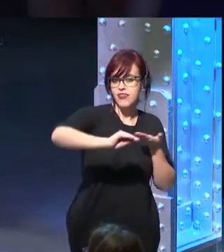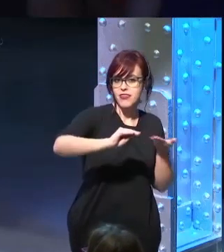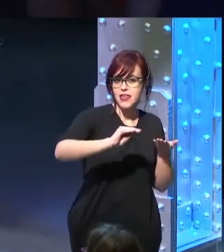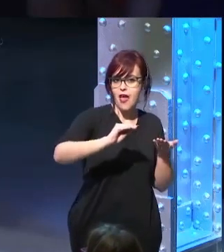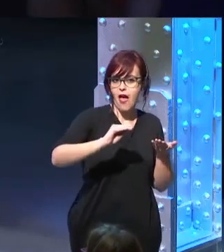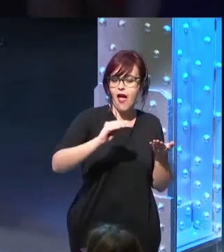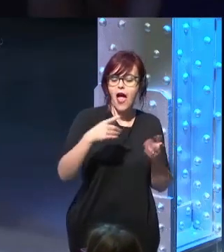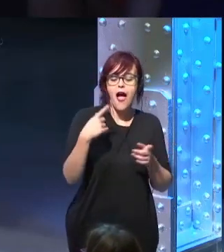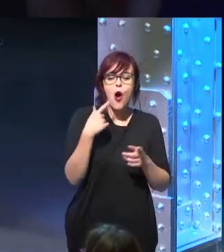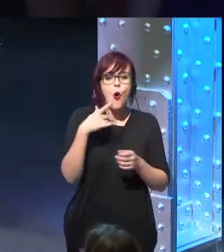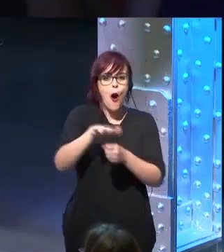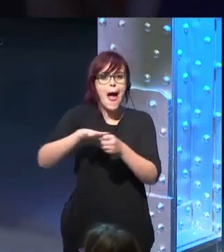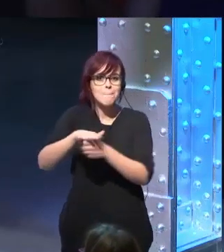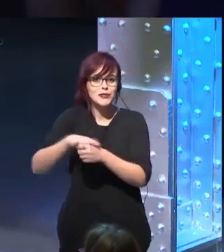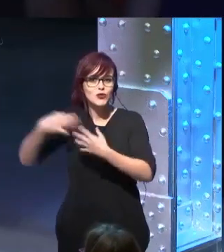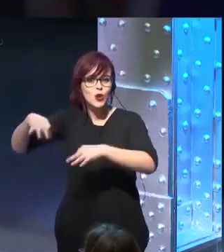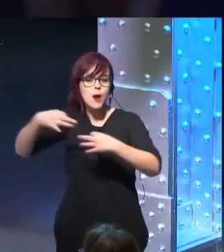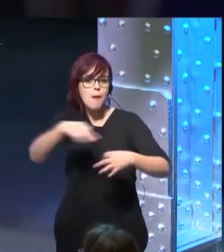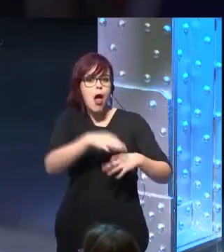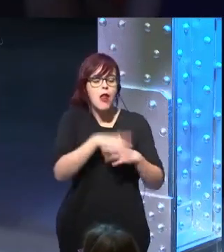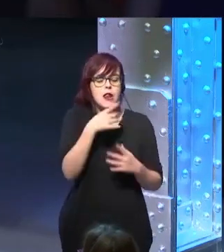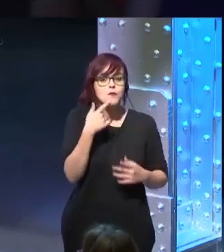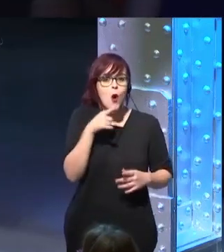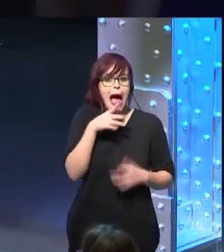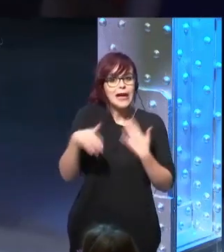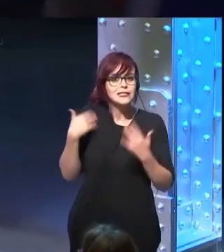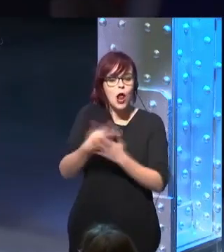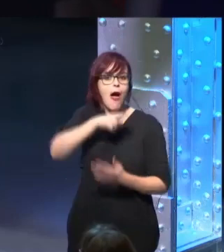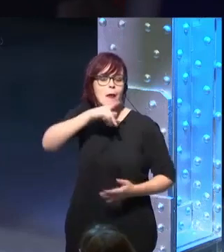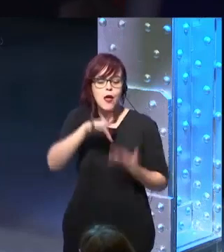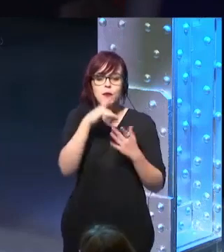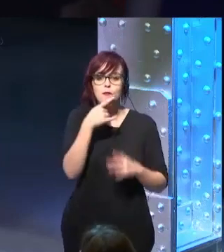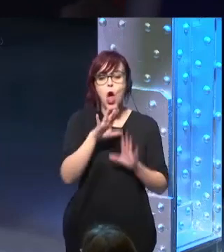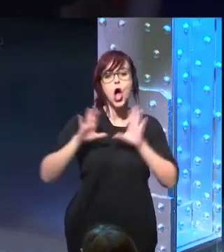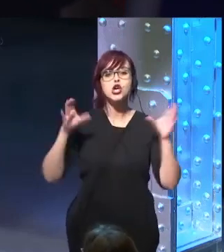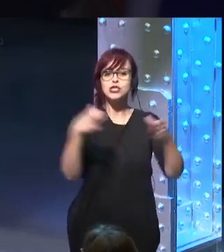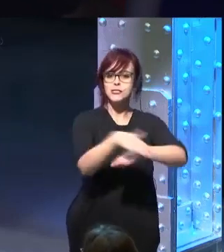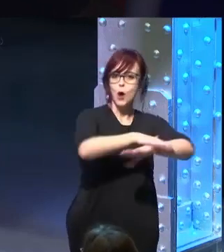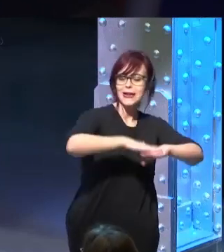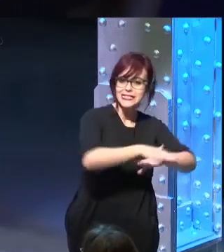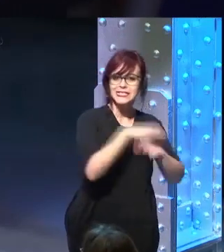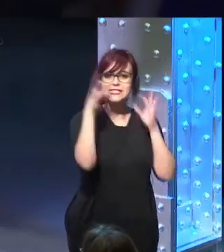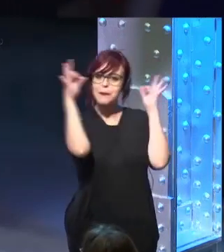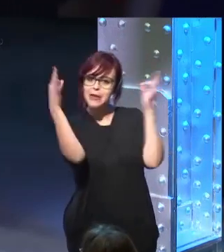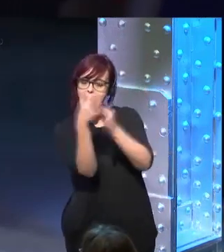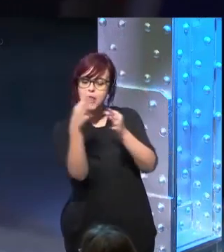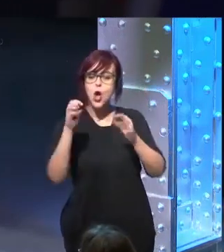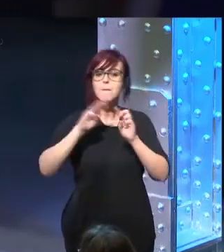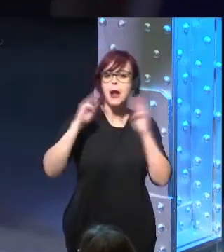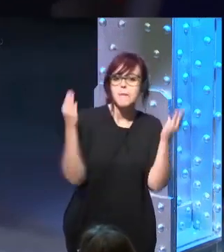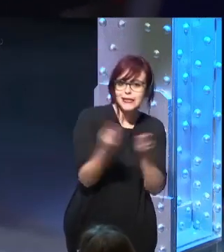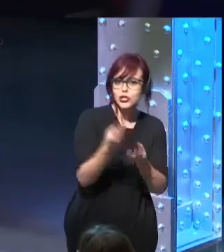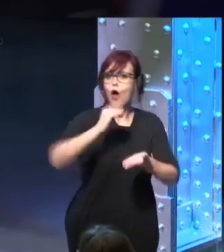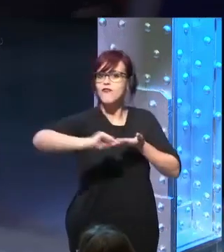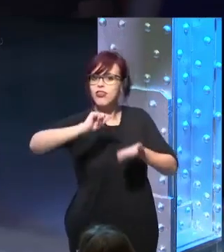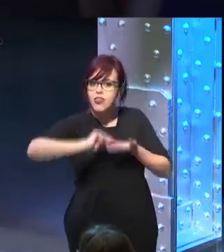le ocurre a la señora Triggs, ya sea en una sala de juntas, ya sea en el Consejo de Ministros, en un seminario, donde sea. o en el Parlamento. Yo